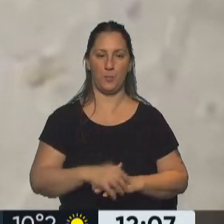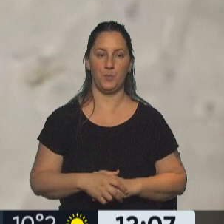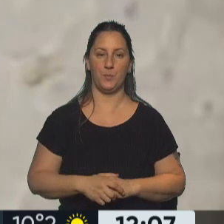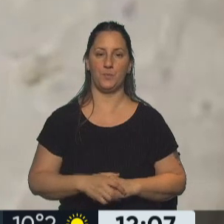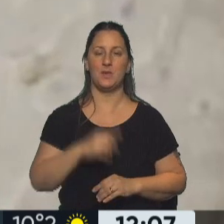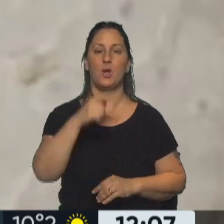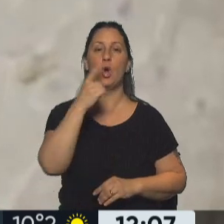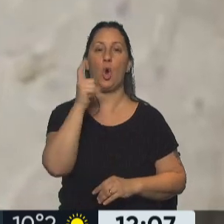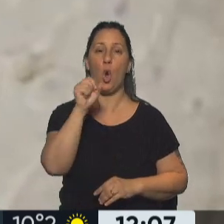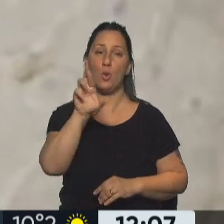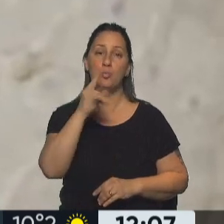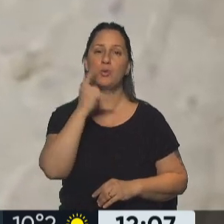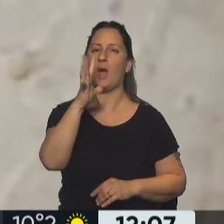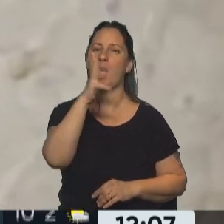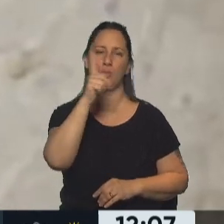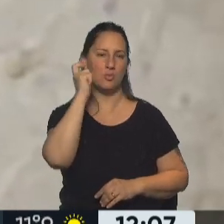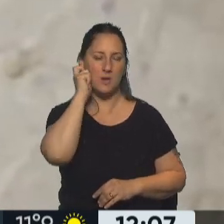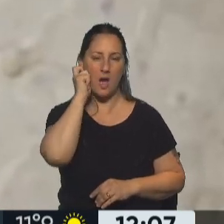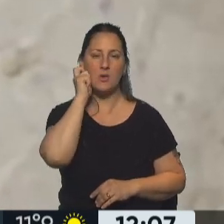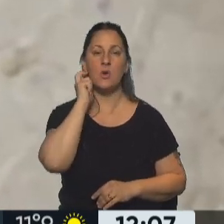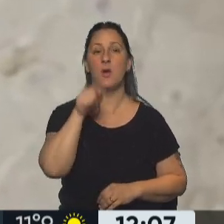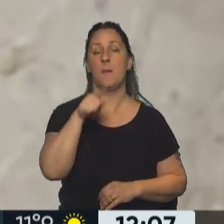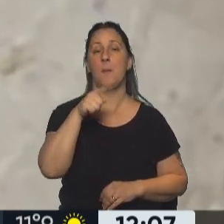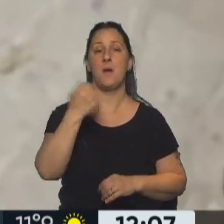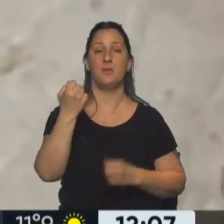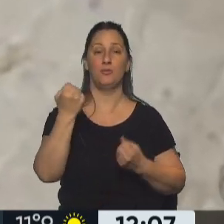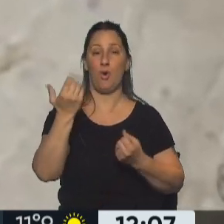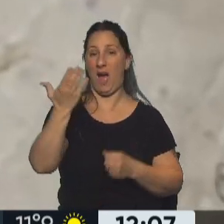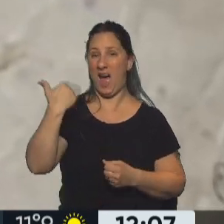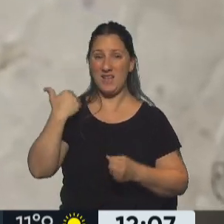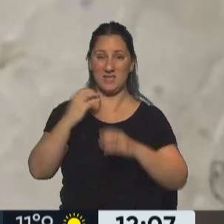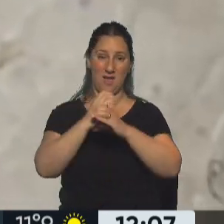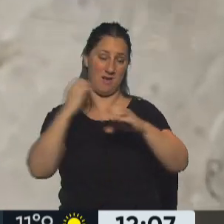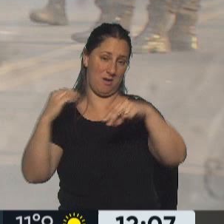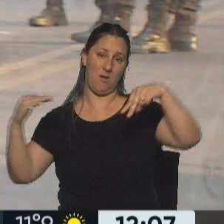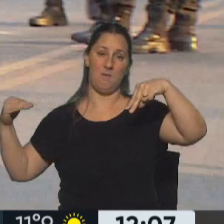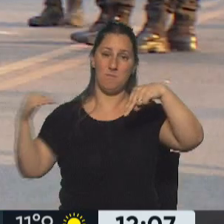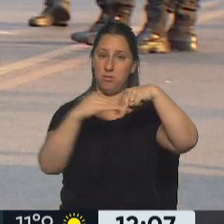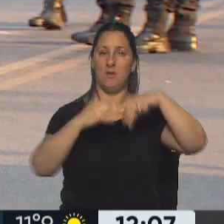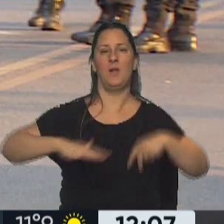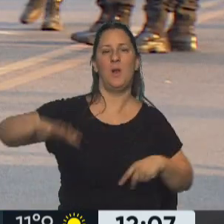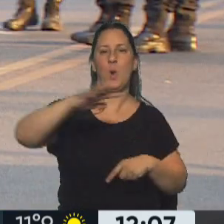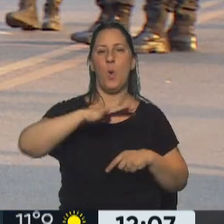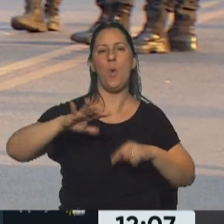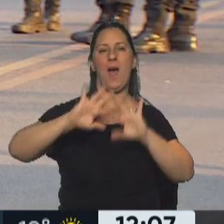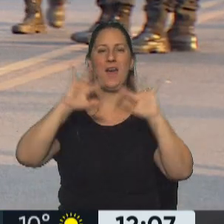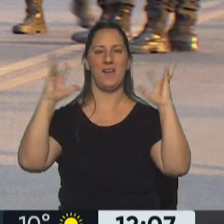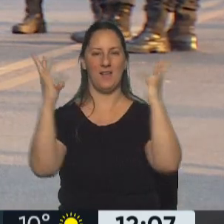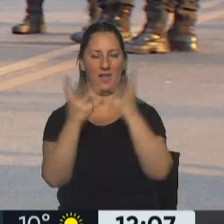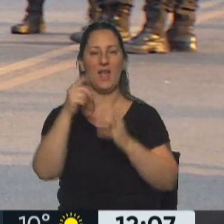Tiago Samuel Corpus, de 14 años, que fuera atropellado ayer violentamente en la Reserva Ecológica a partir de